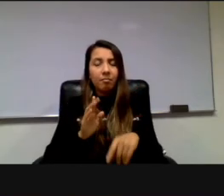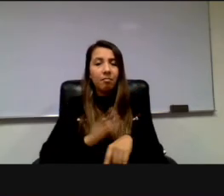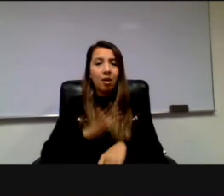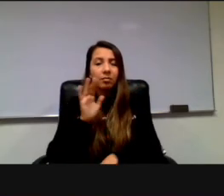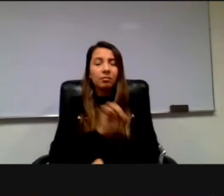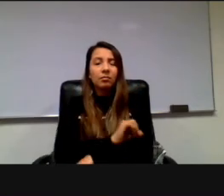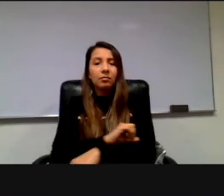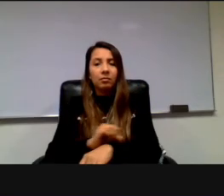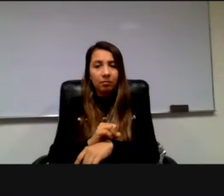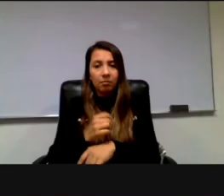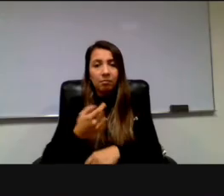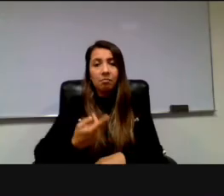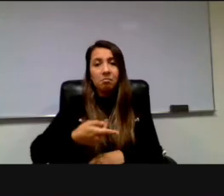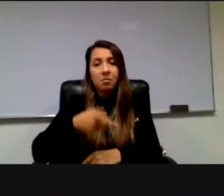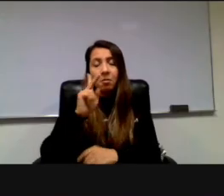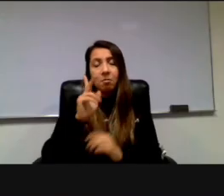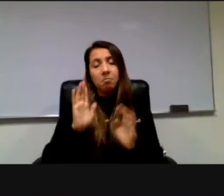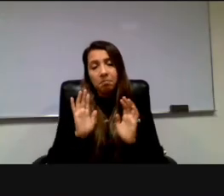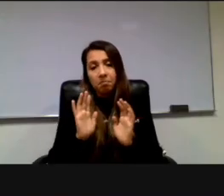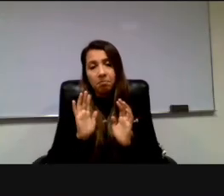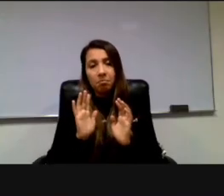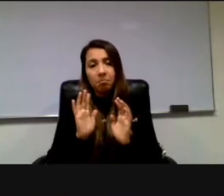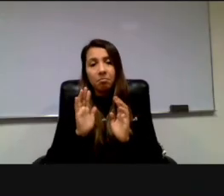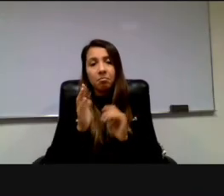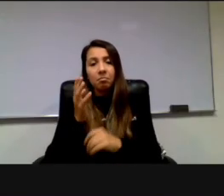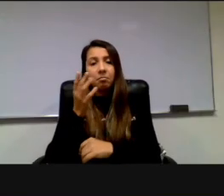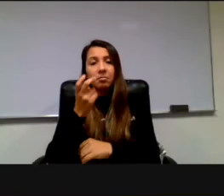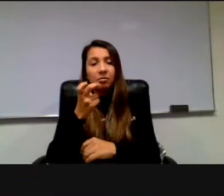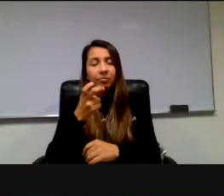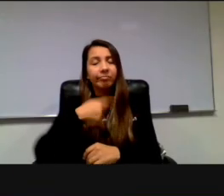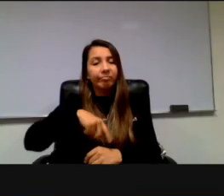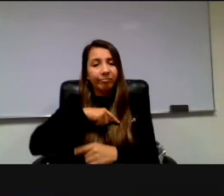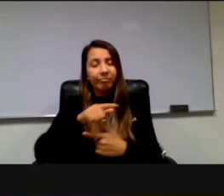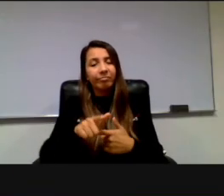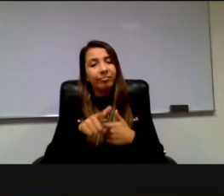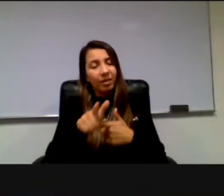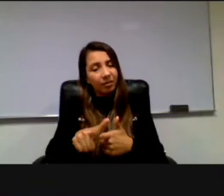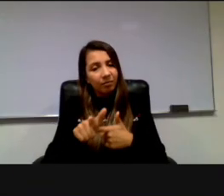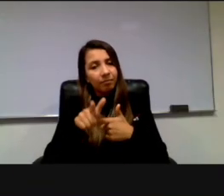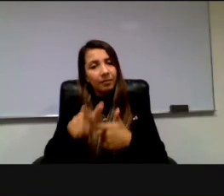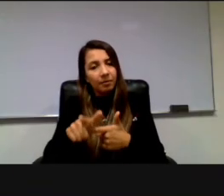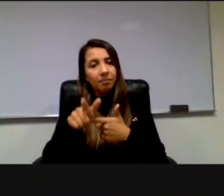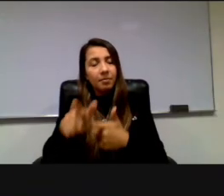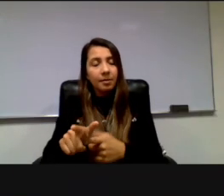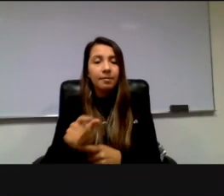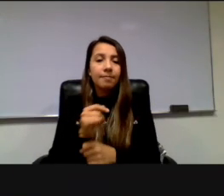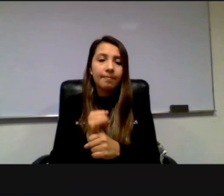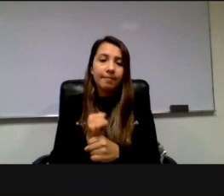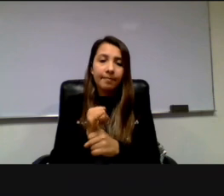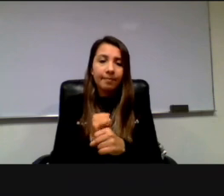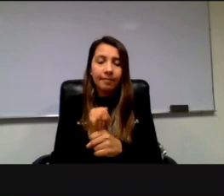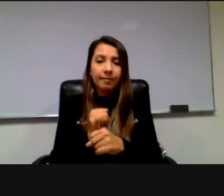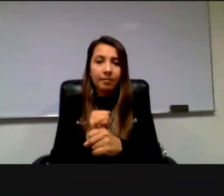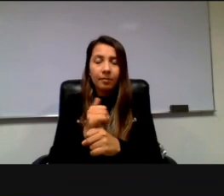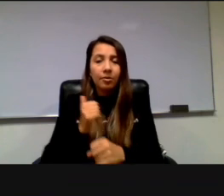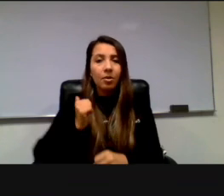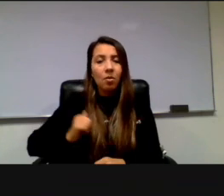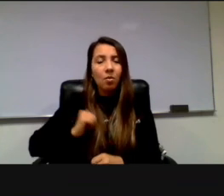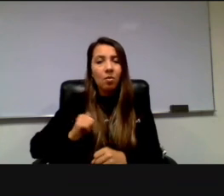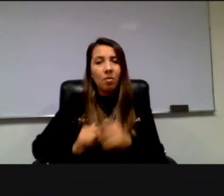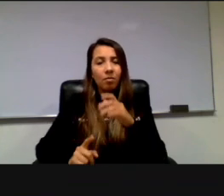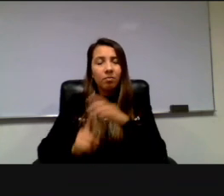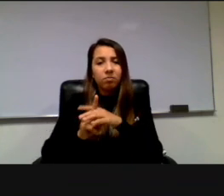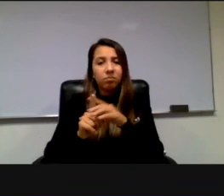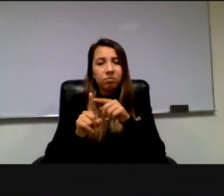simple. Pero, pues bueno, seguiremos en esta búsqueda del ancestro común y